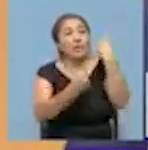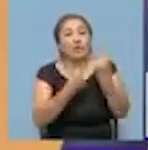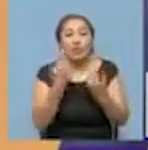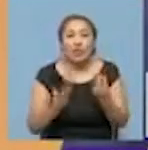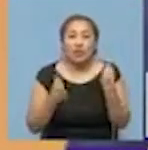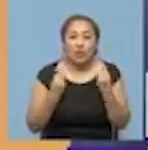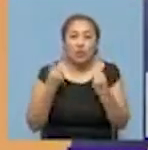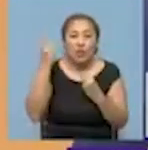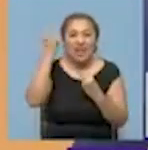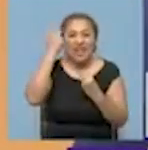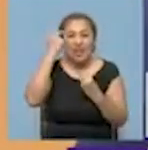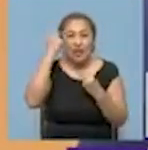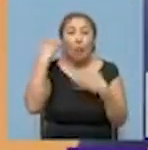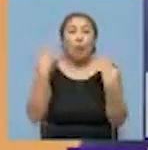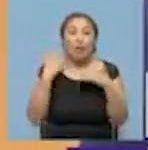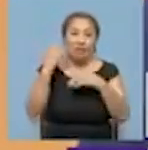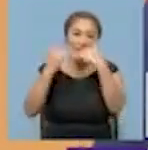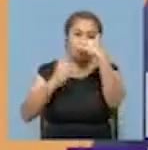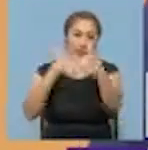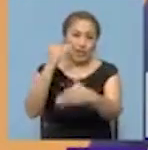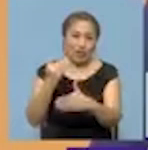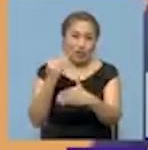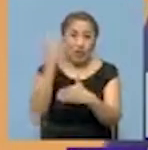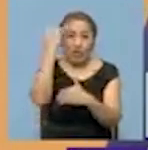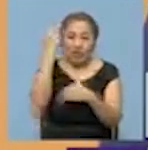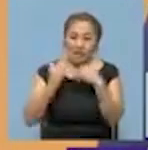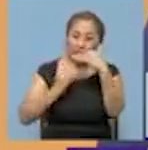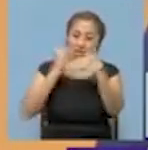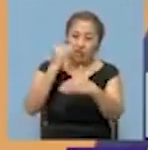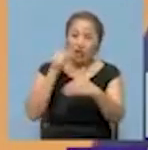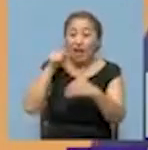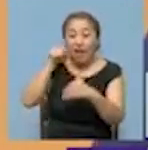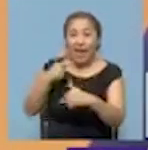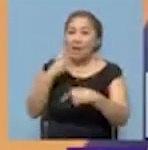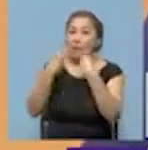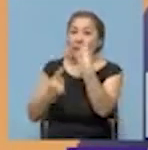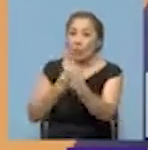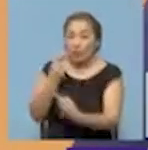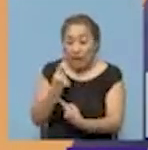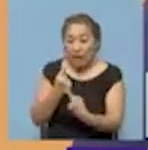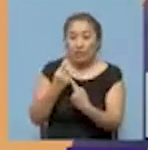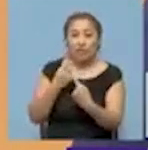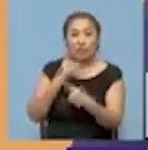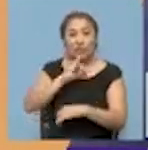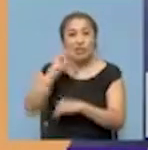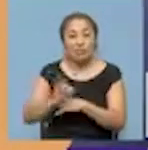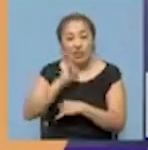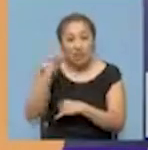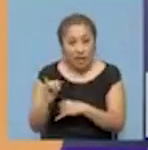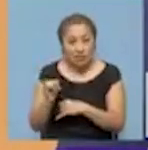medida que desarrolla su capacidad sexual y su inteligencia y en esa medida y respondiendo a nosotros